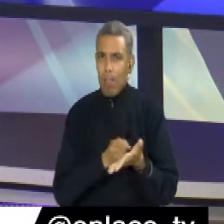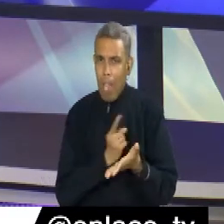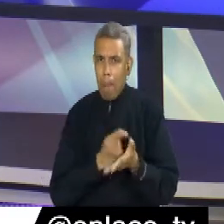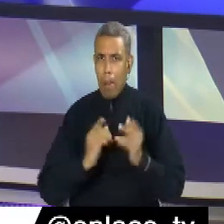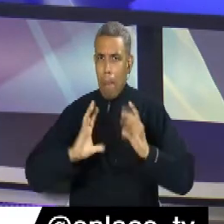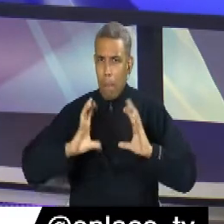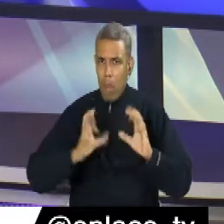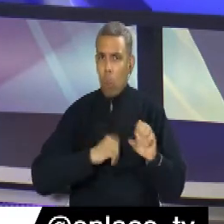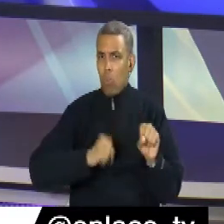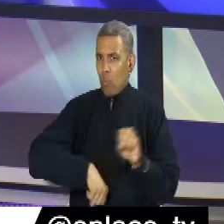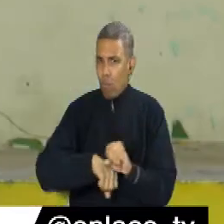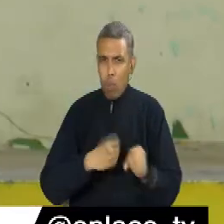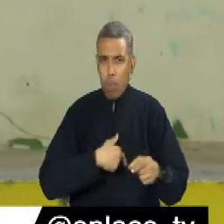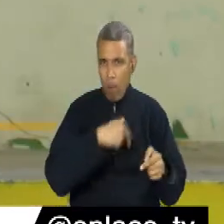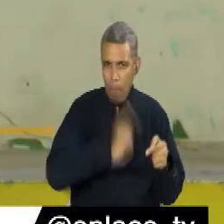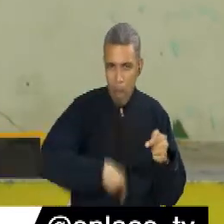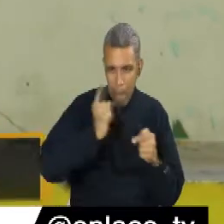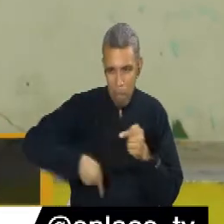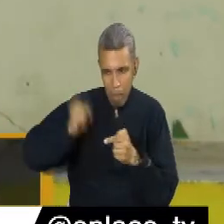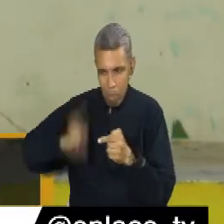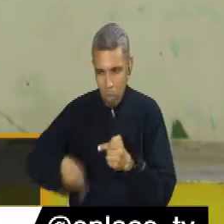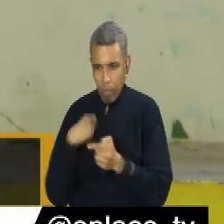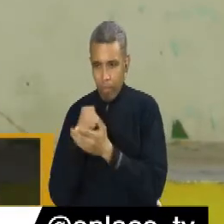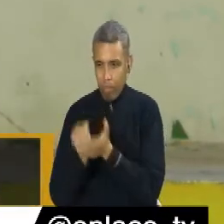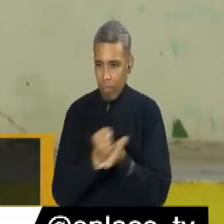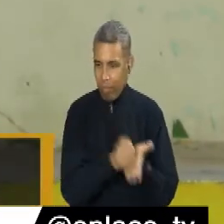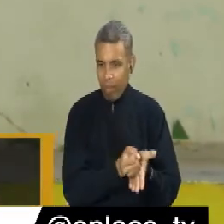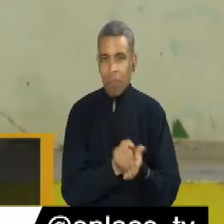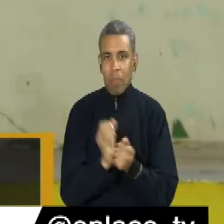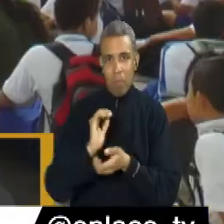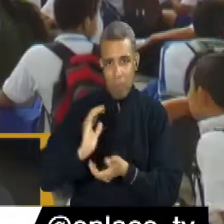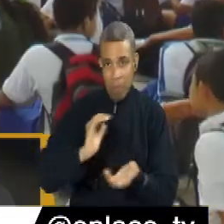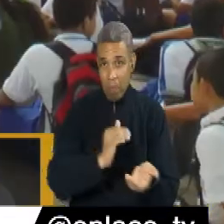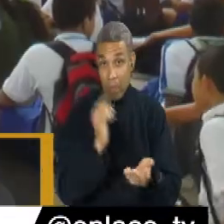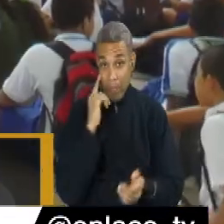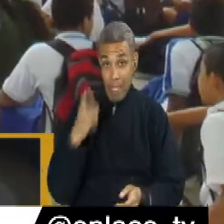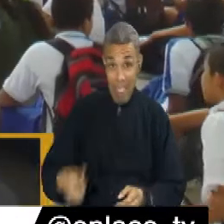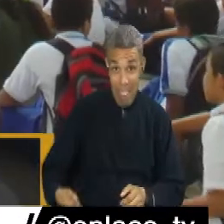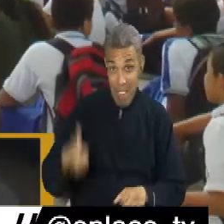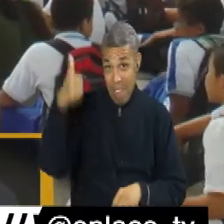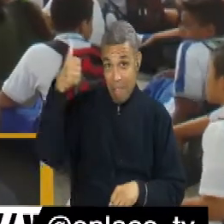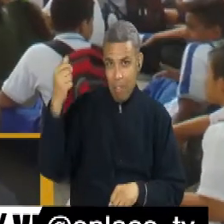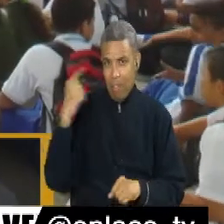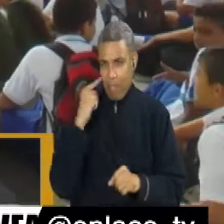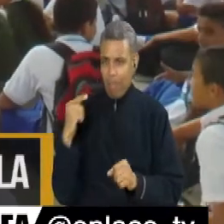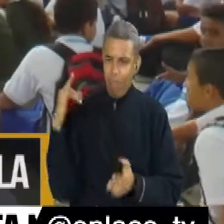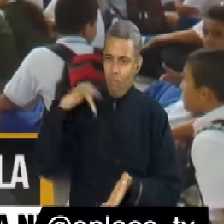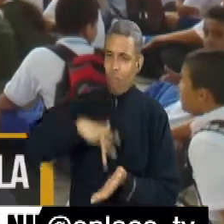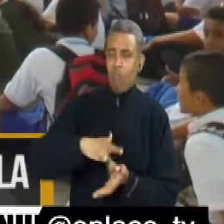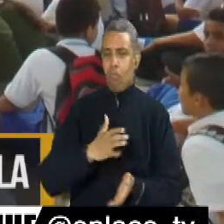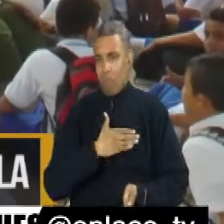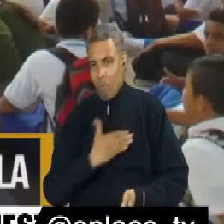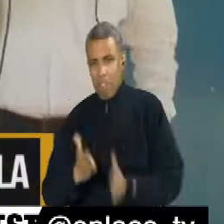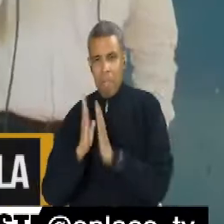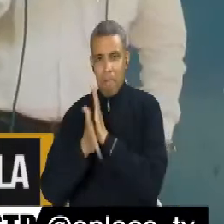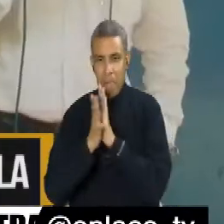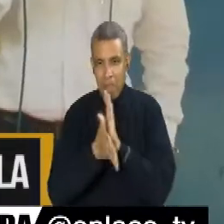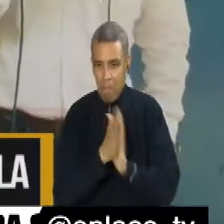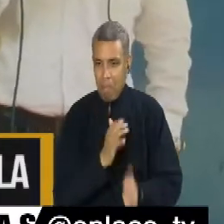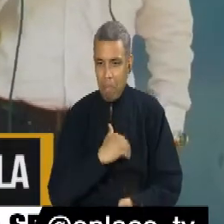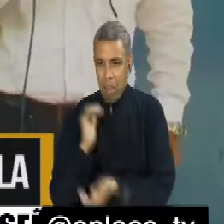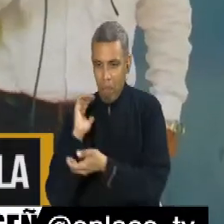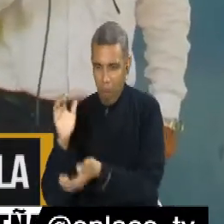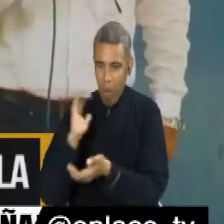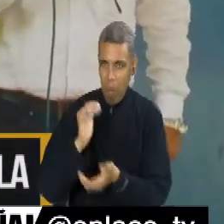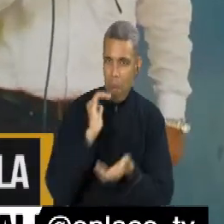firma. El gerente de la firma Distrizán de SAS fue el responsable del sorteo de premios a estudiantes de la institución educativa CAS José